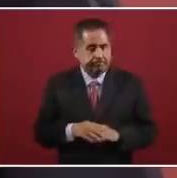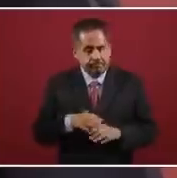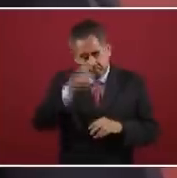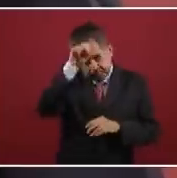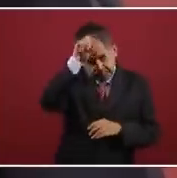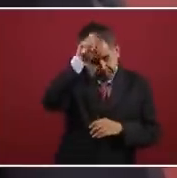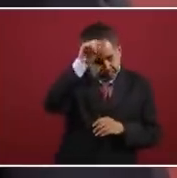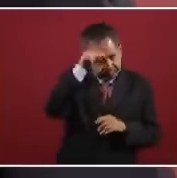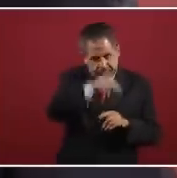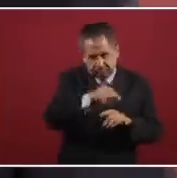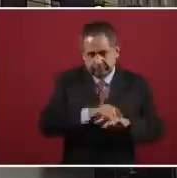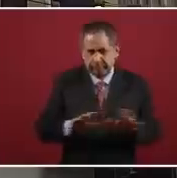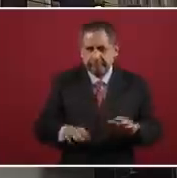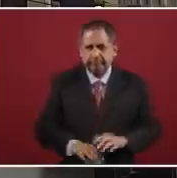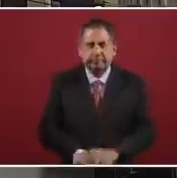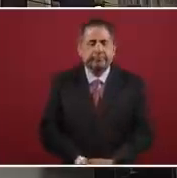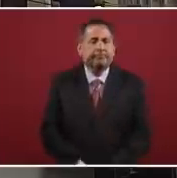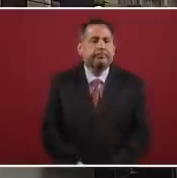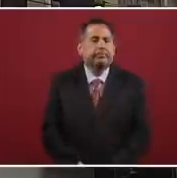minería.